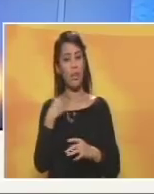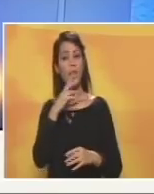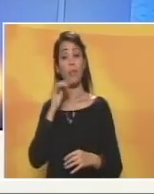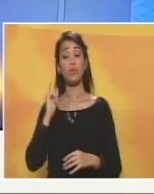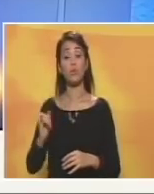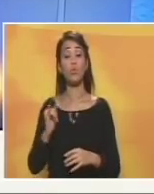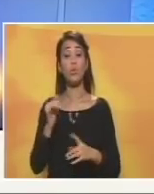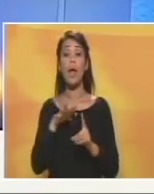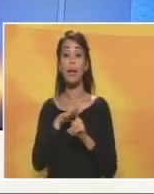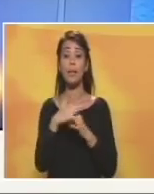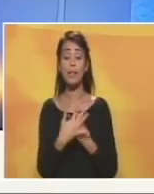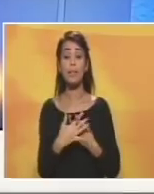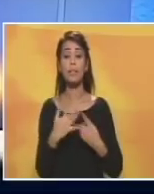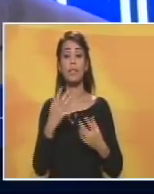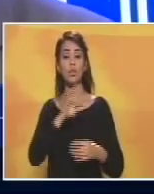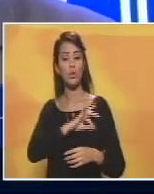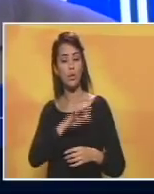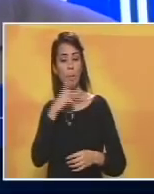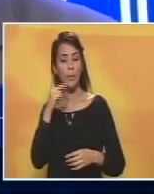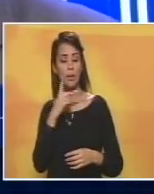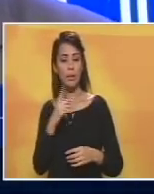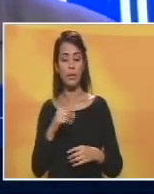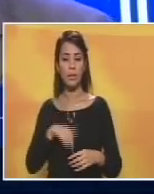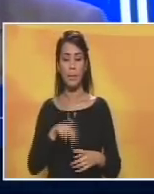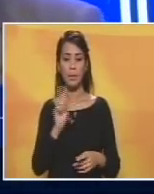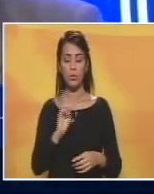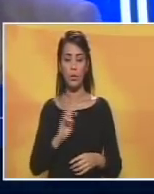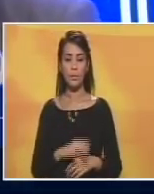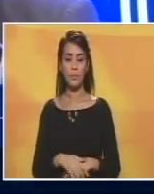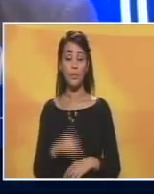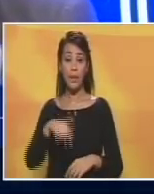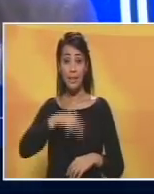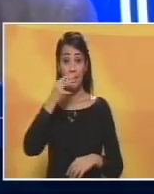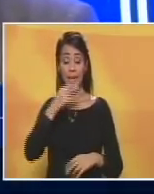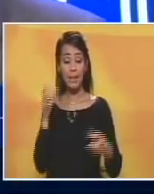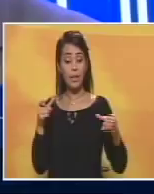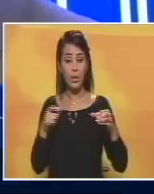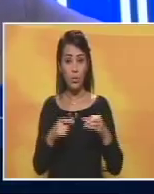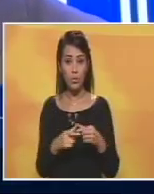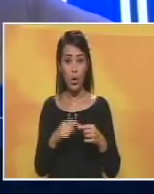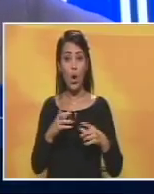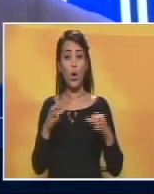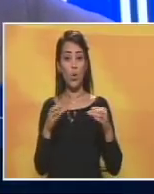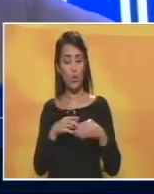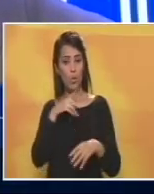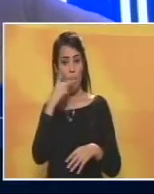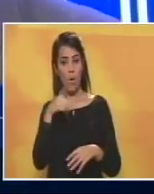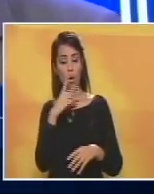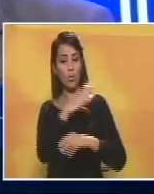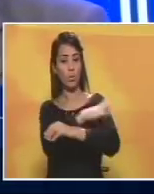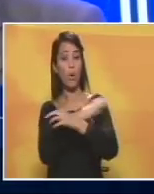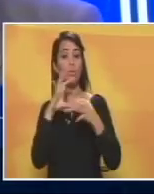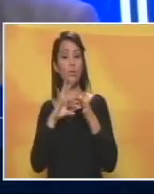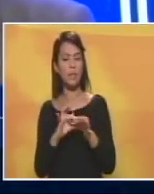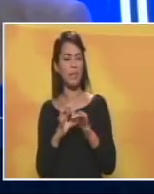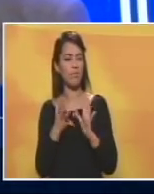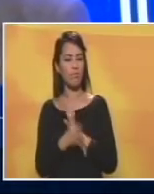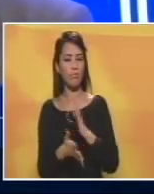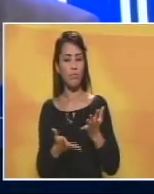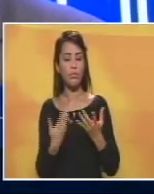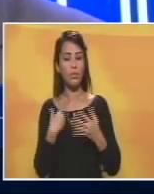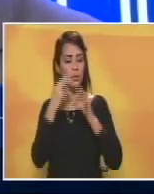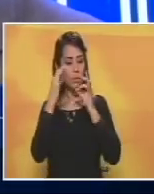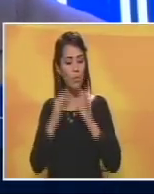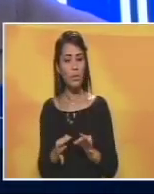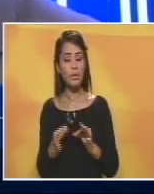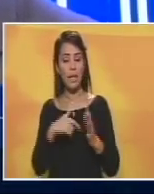y social que atraviesa Venezuela. Borges informó que esta tarde sostendrá una reunión con los partidos que conforman la unidad en pro de afinar las